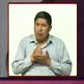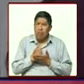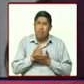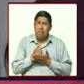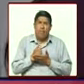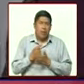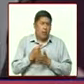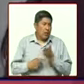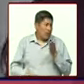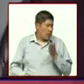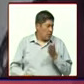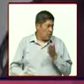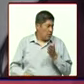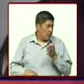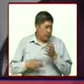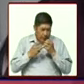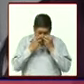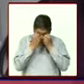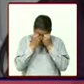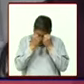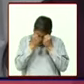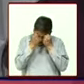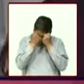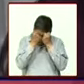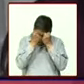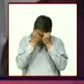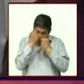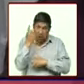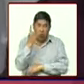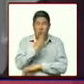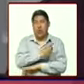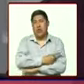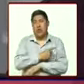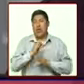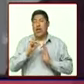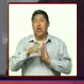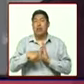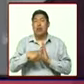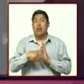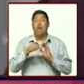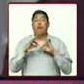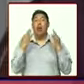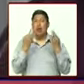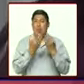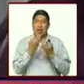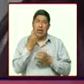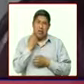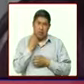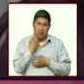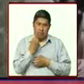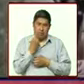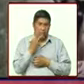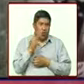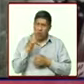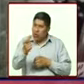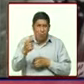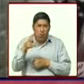Lo que nos consterna más es que después de un día la familia se entera que fallece la víctima.